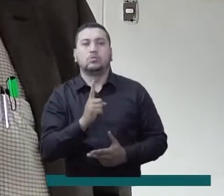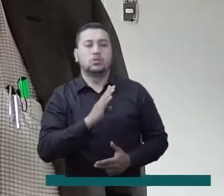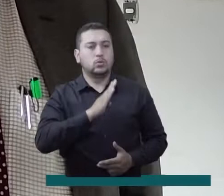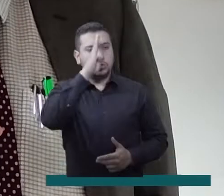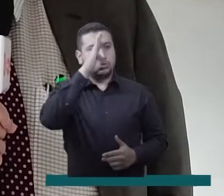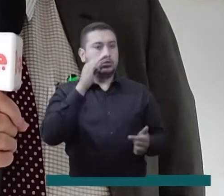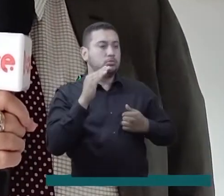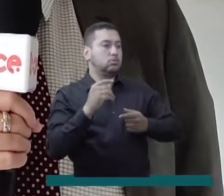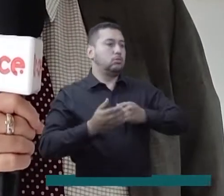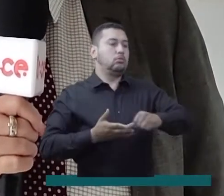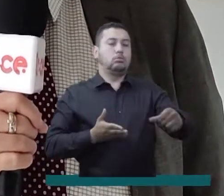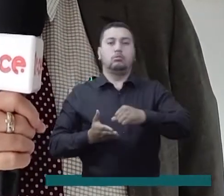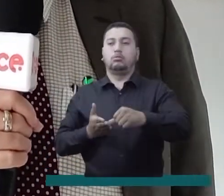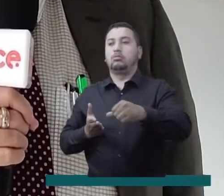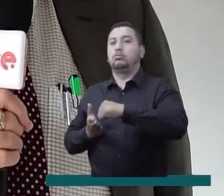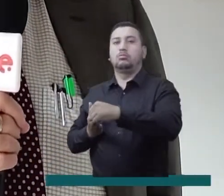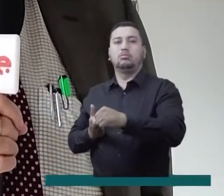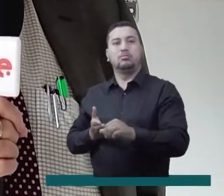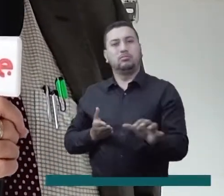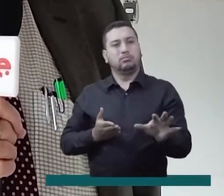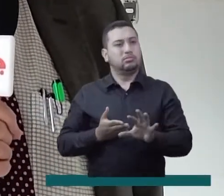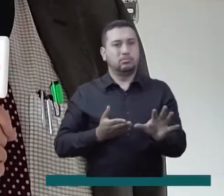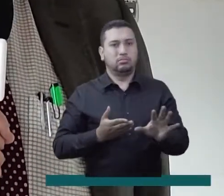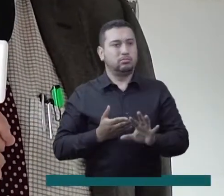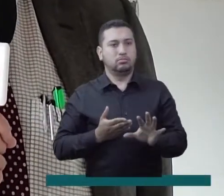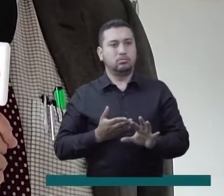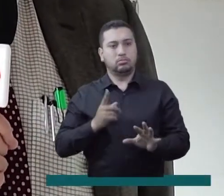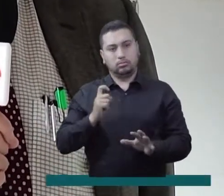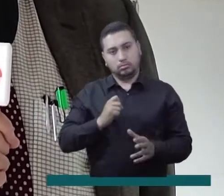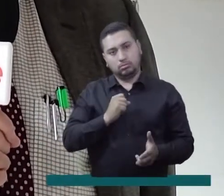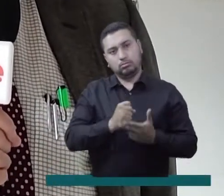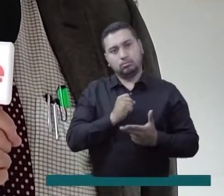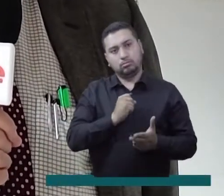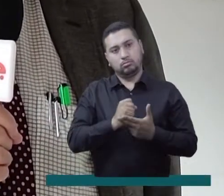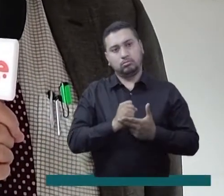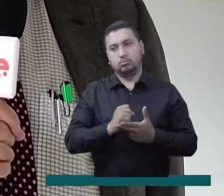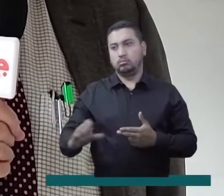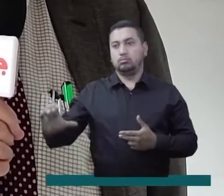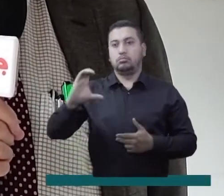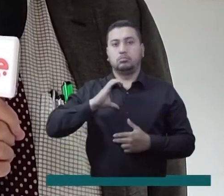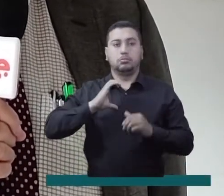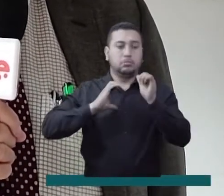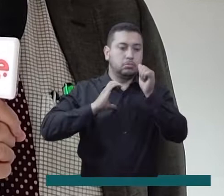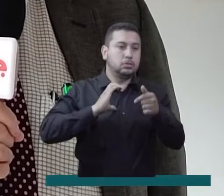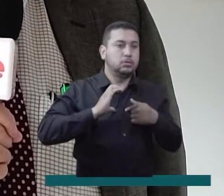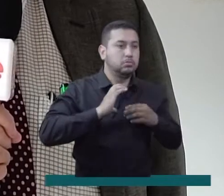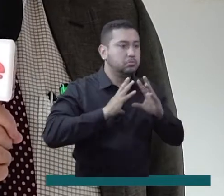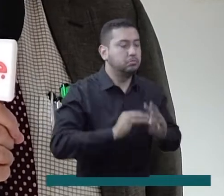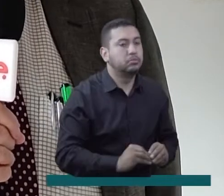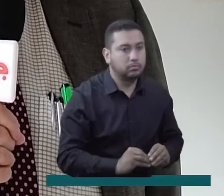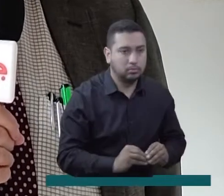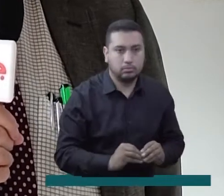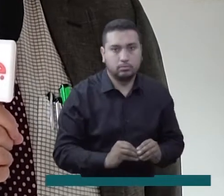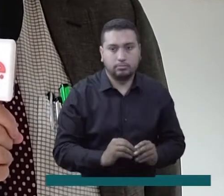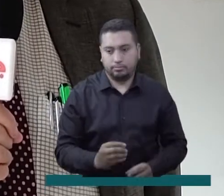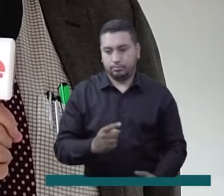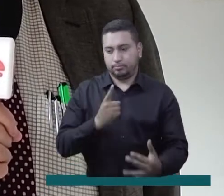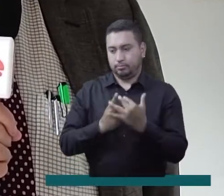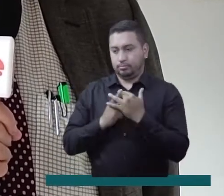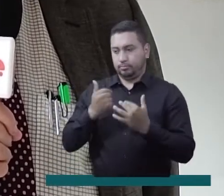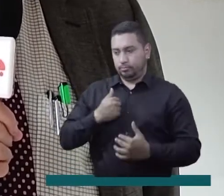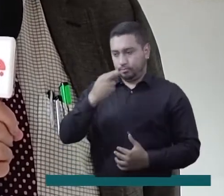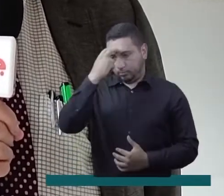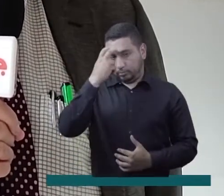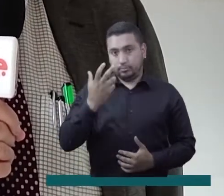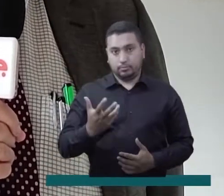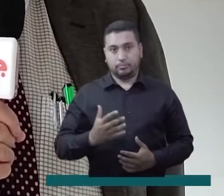inteligencia financiera porque tenemos la fea costumbre en toda parte de empeñar el salario. Y un funcionario que le pagan hoy y ya mañana no